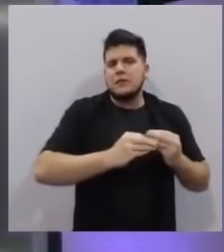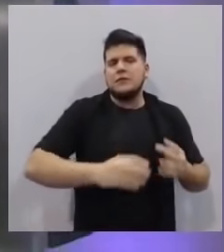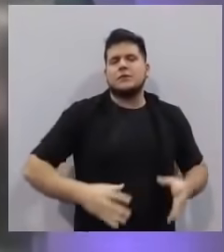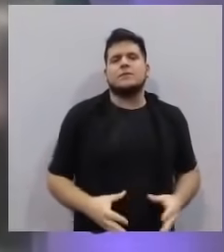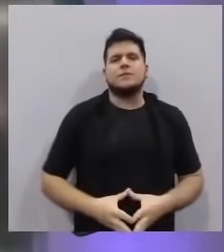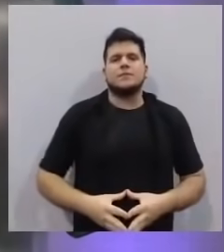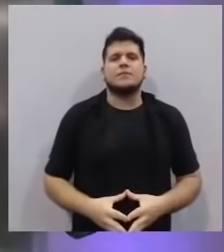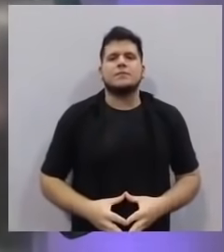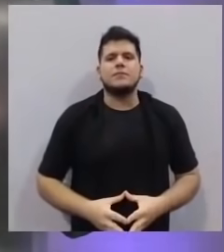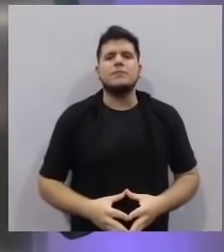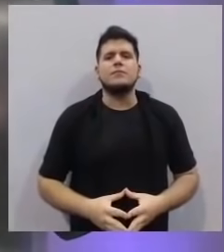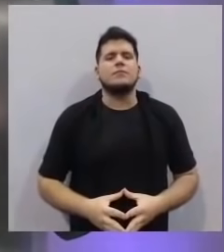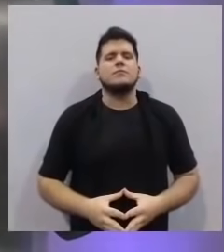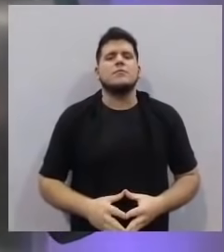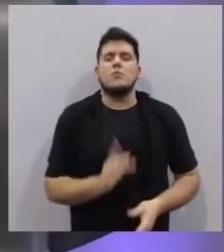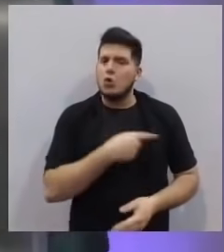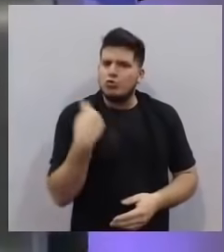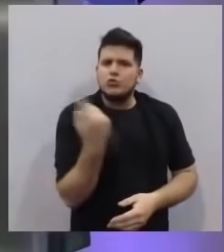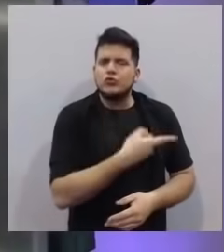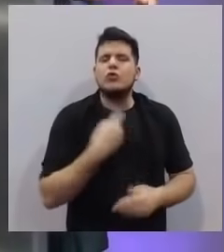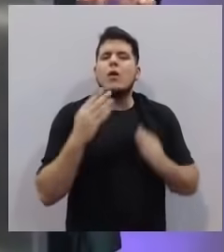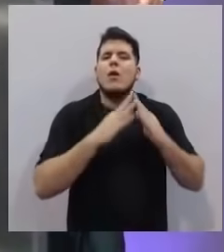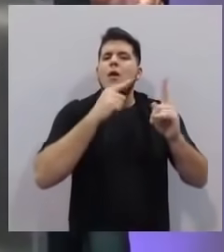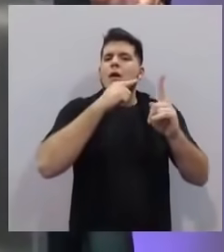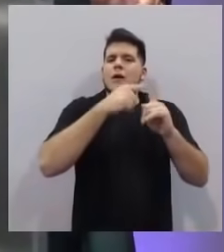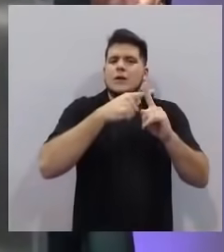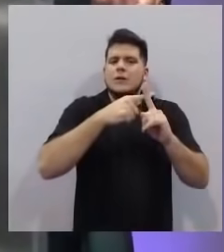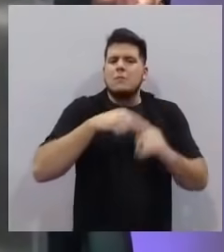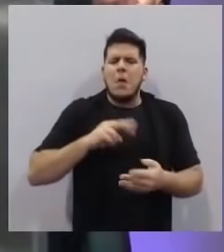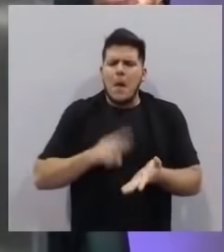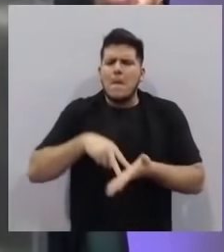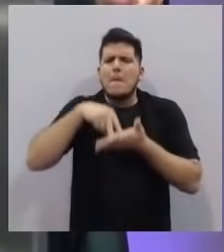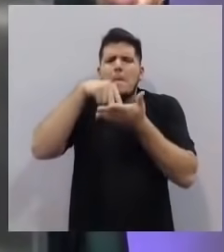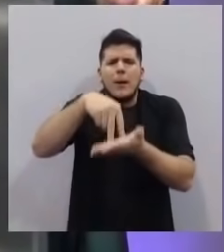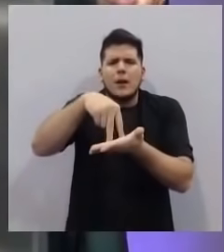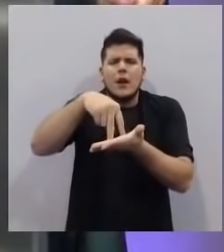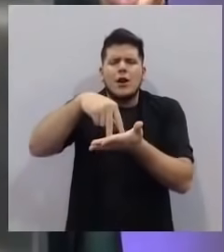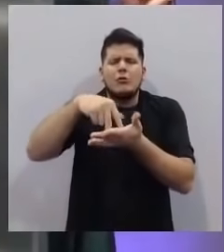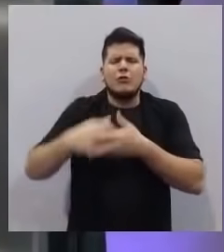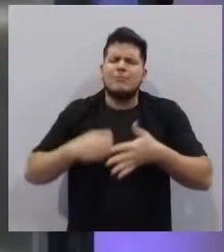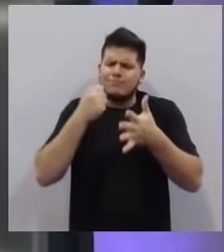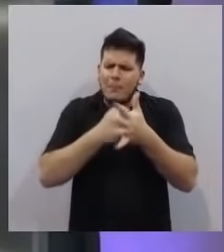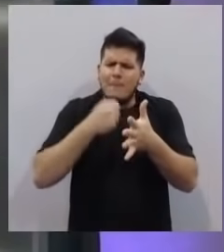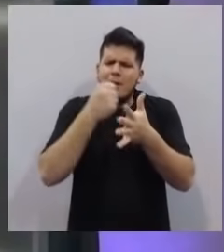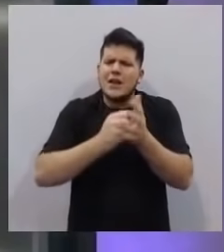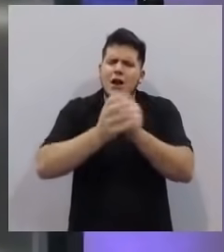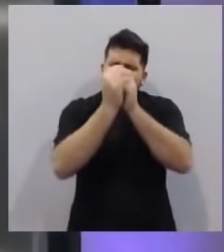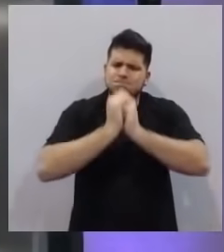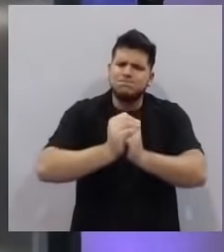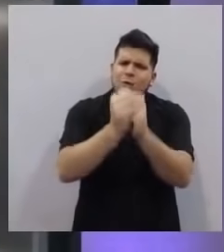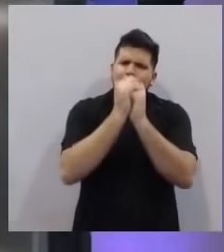levantar la iglesia y debe interceder por los pródigos para que vuelvan a la